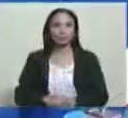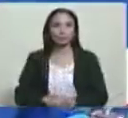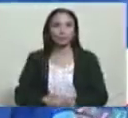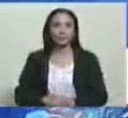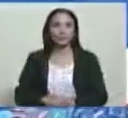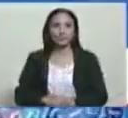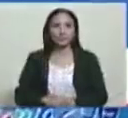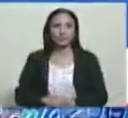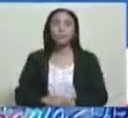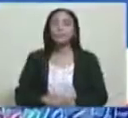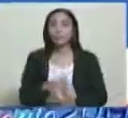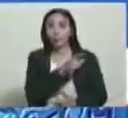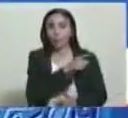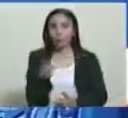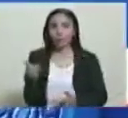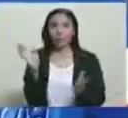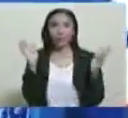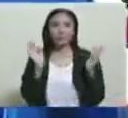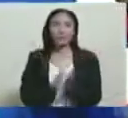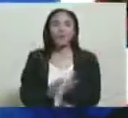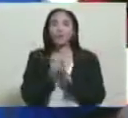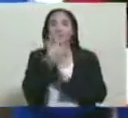Y ustedes tienen 25.